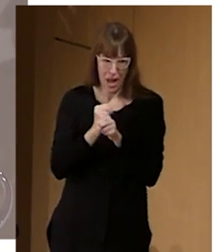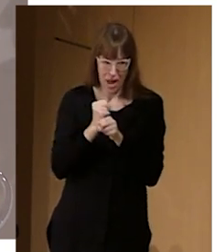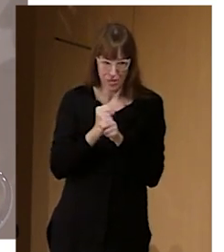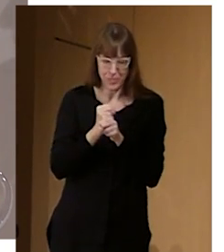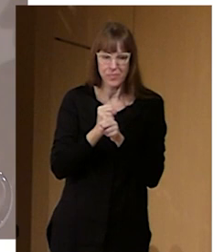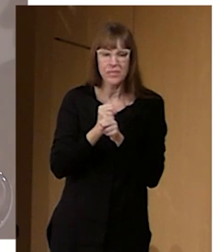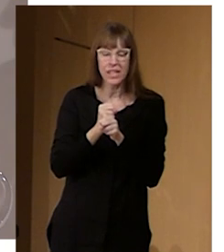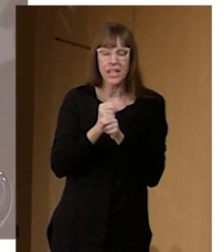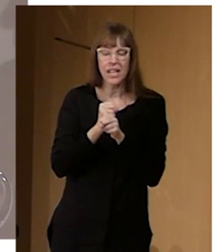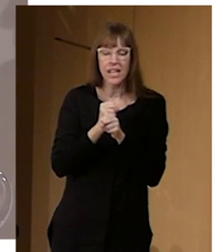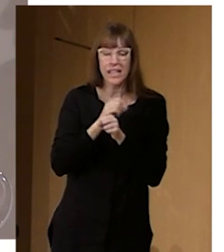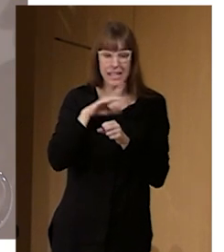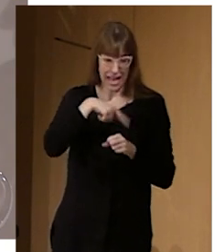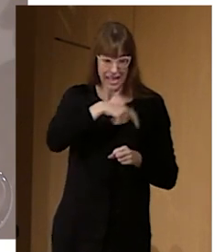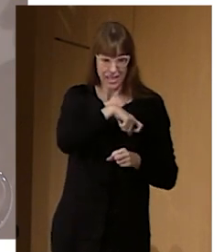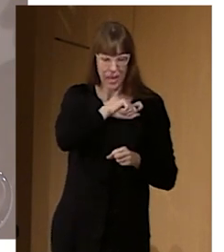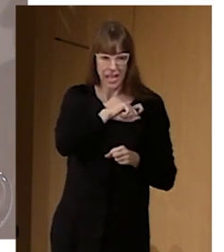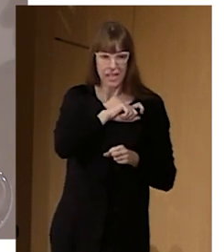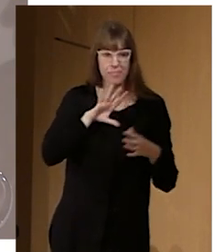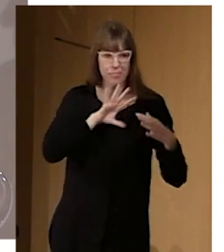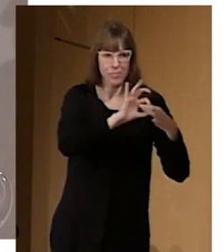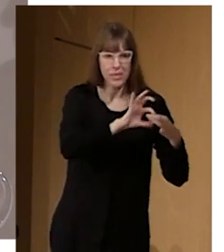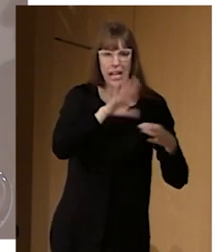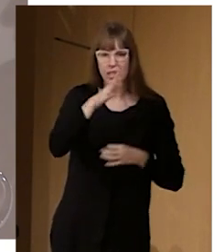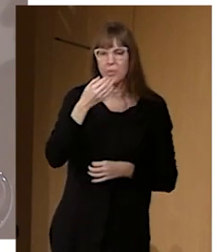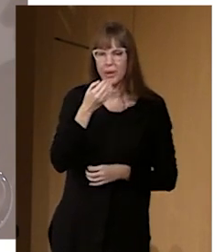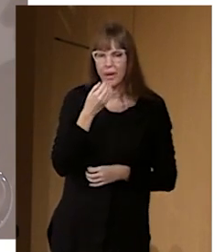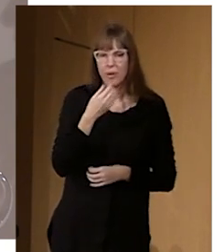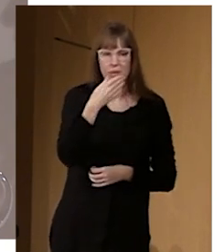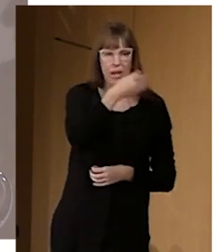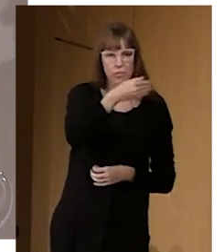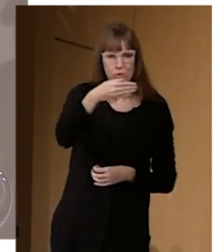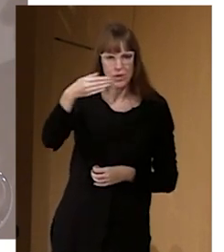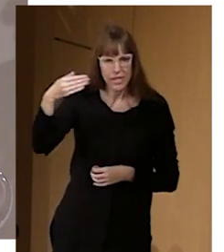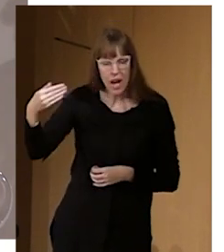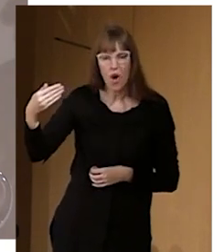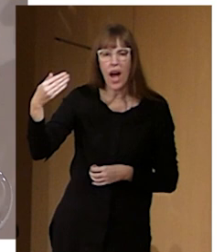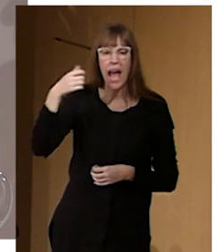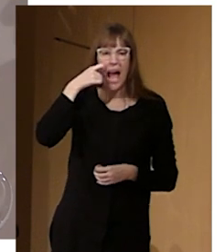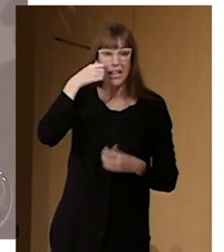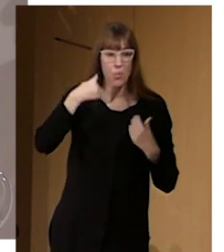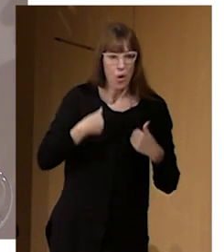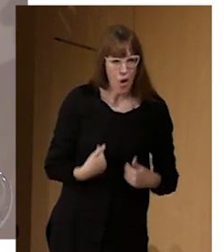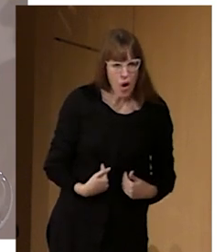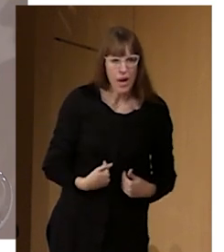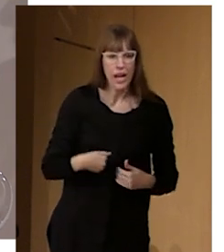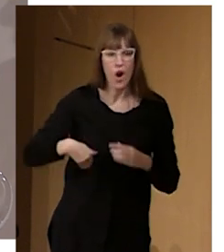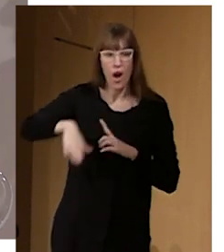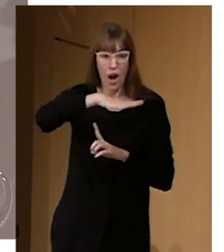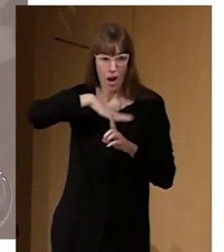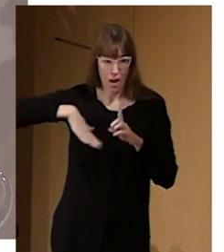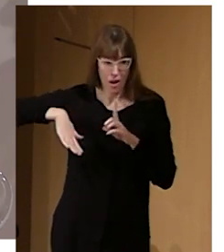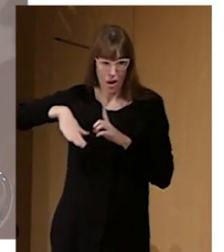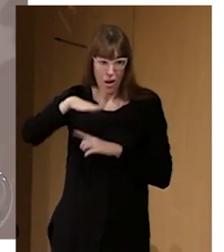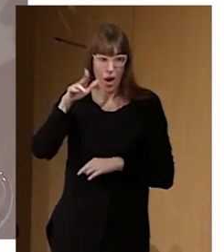naturales la galería de las colecciones reales el museo antropológico y el arqueológico de alicante y que nosotros también formamos parte y es un programa